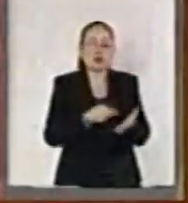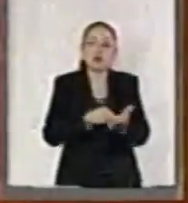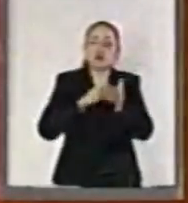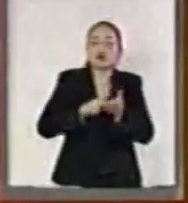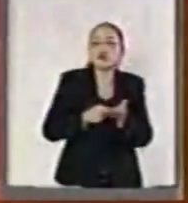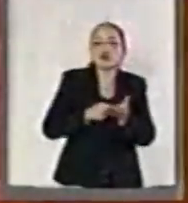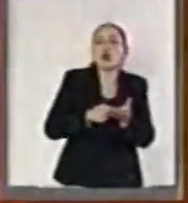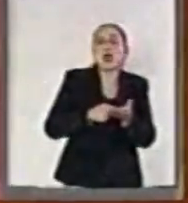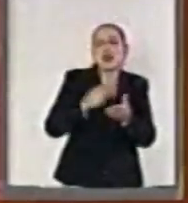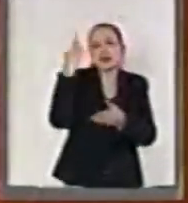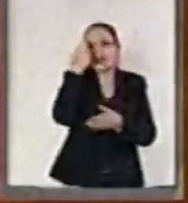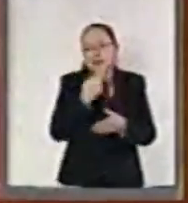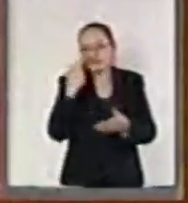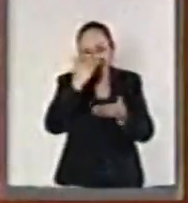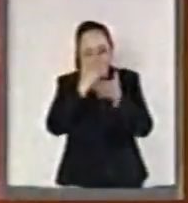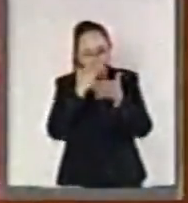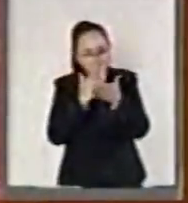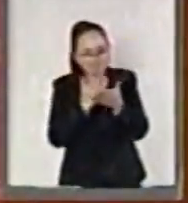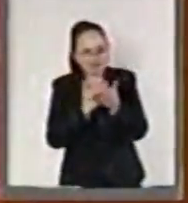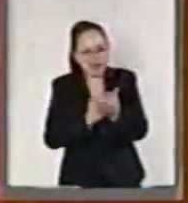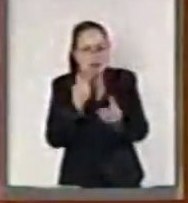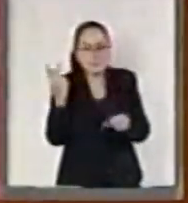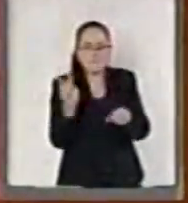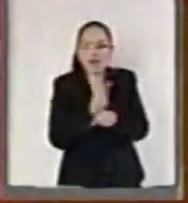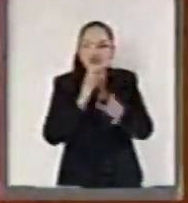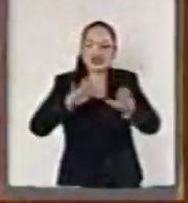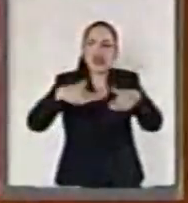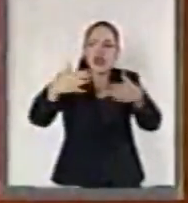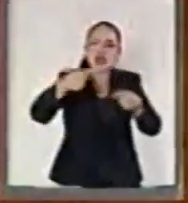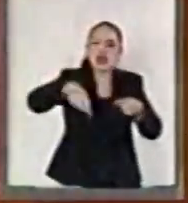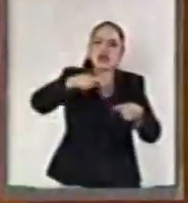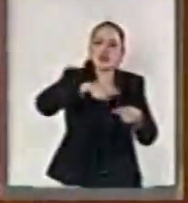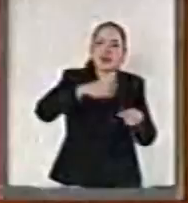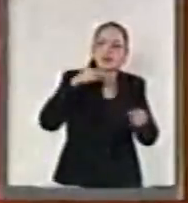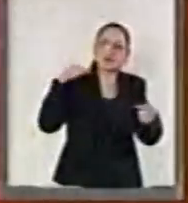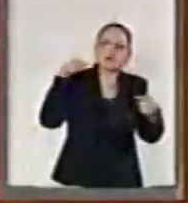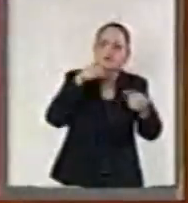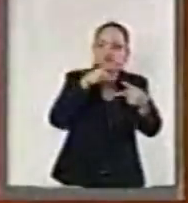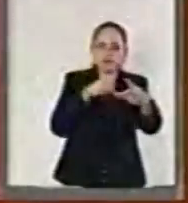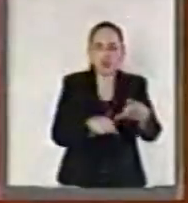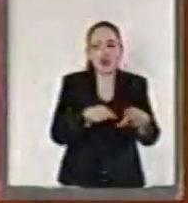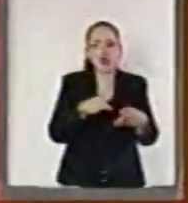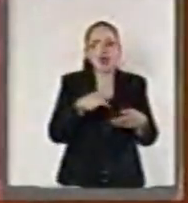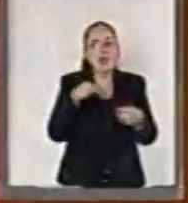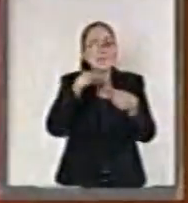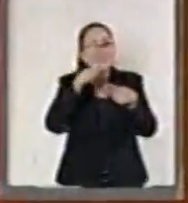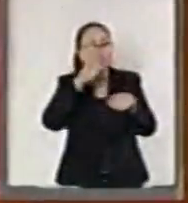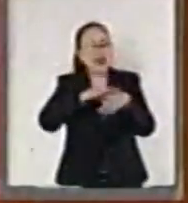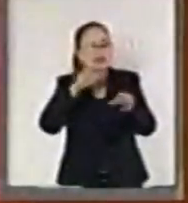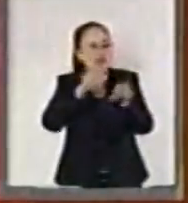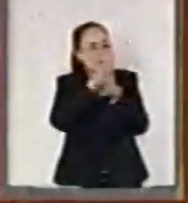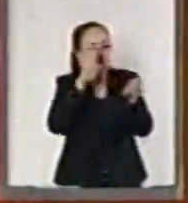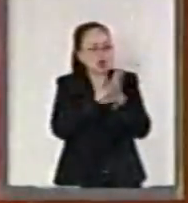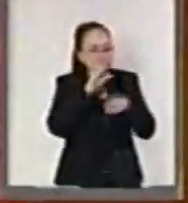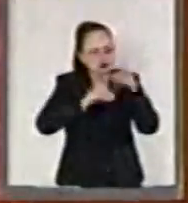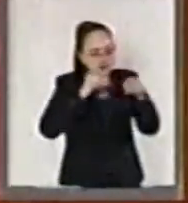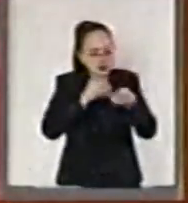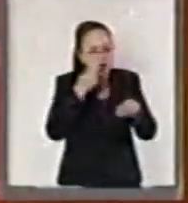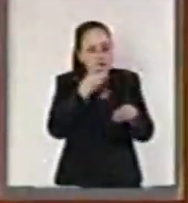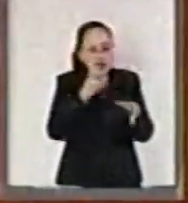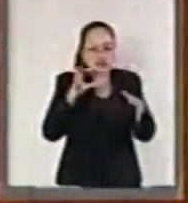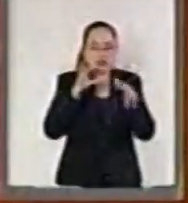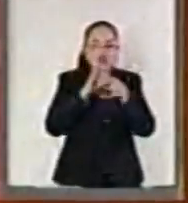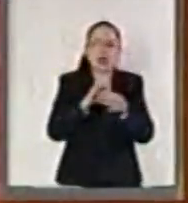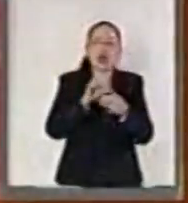un análisis del impacto, principalmente en las modificaciones que proponemos